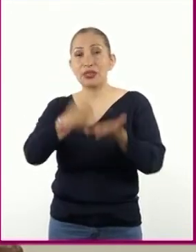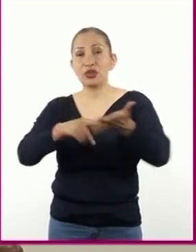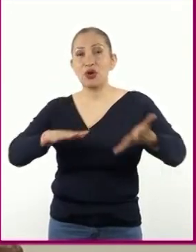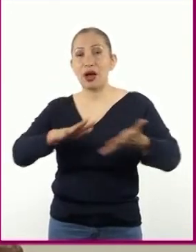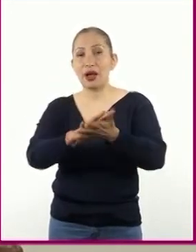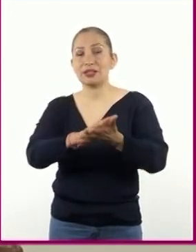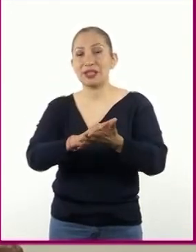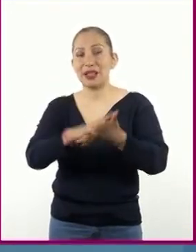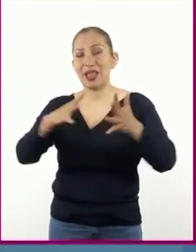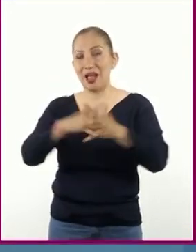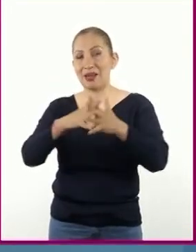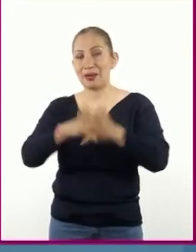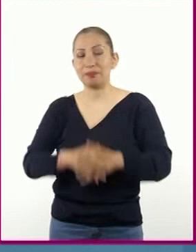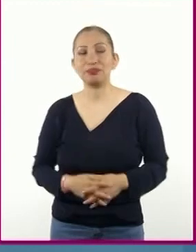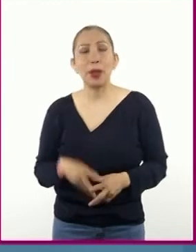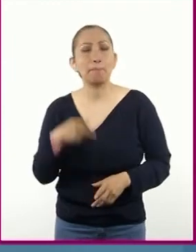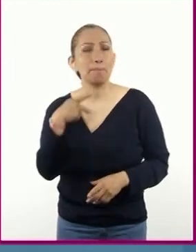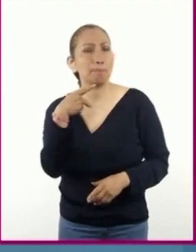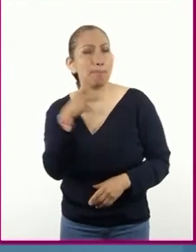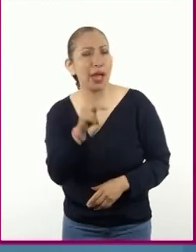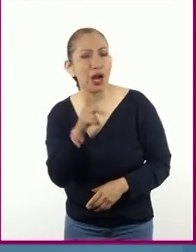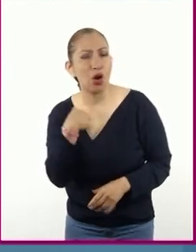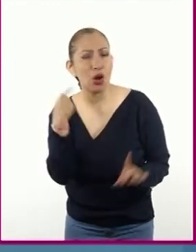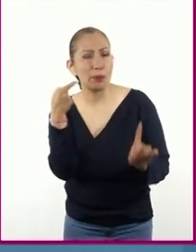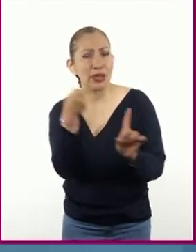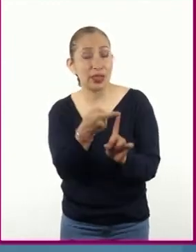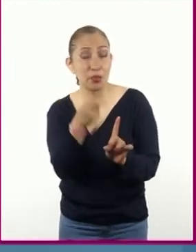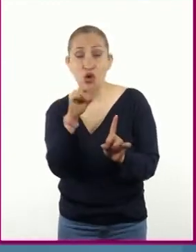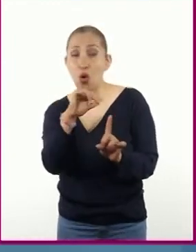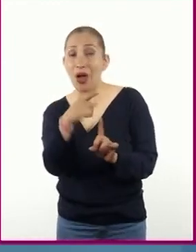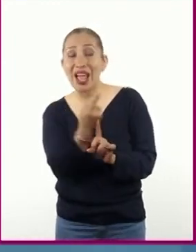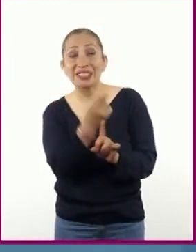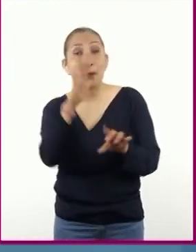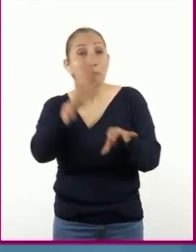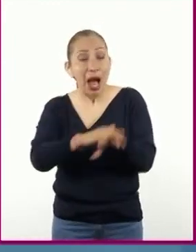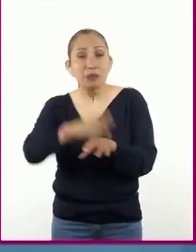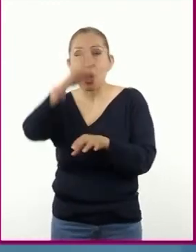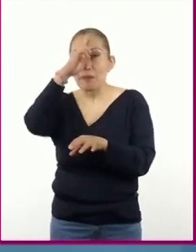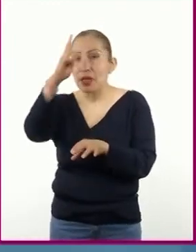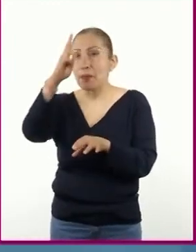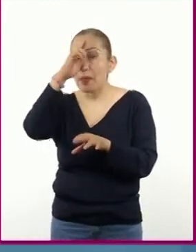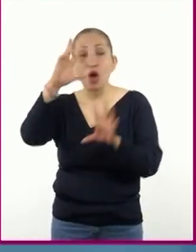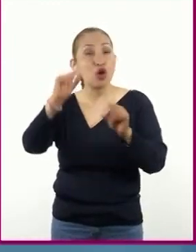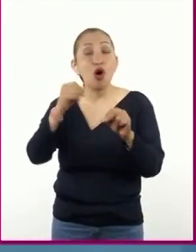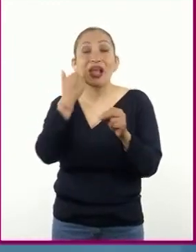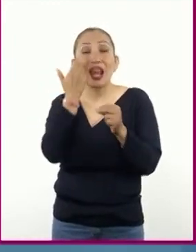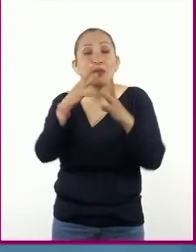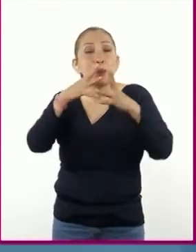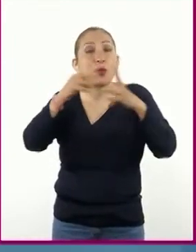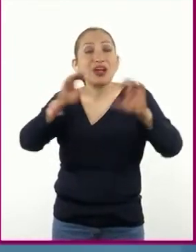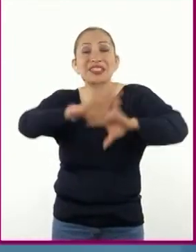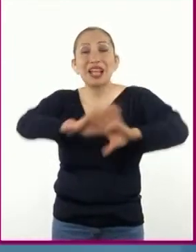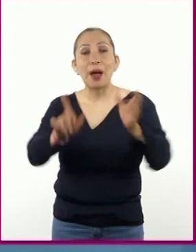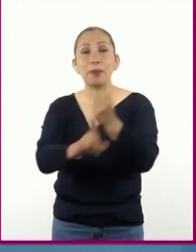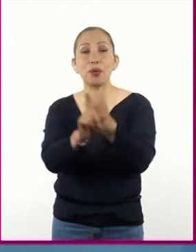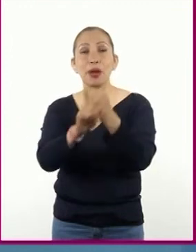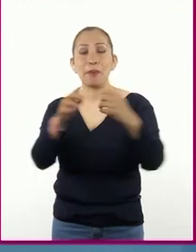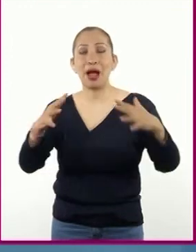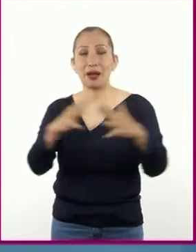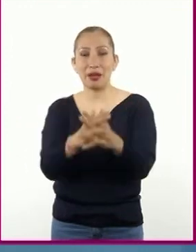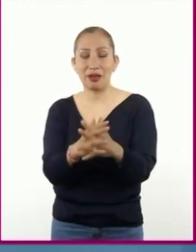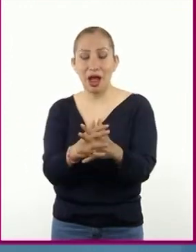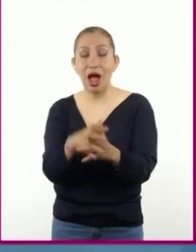guerra. Sin embargo, la finalidad no es que existan más prohibiciones, sino que dejen de existir conflictos